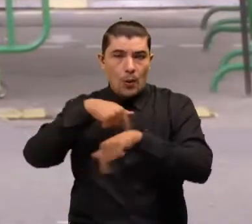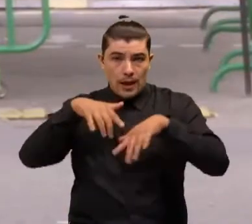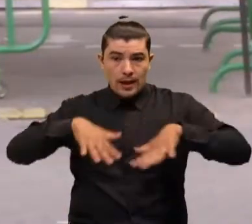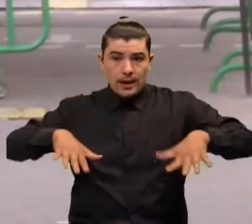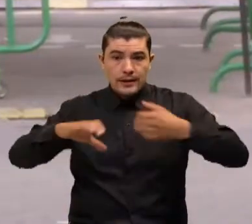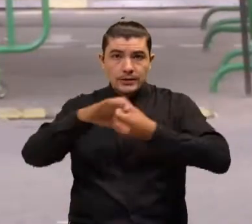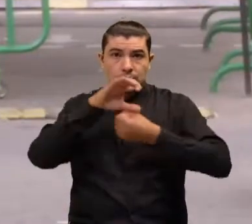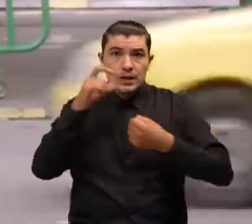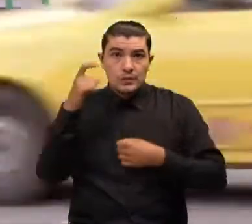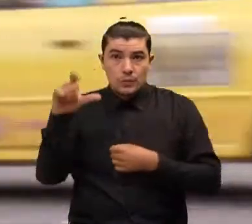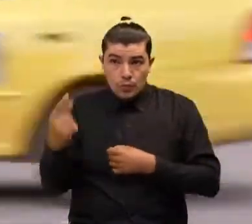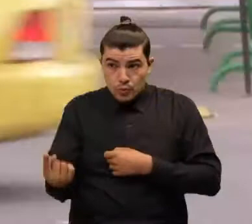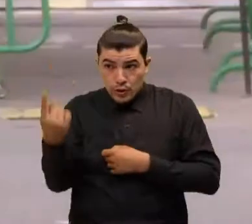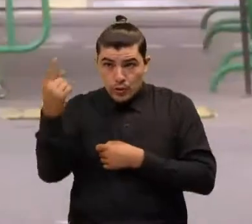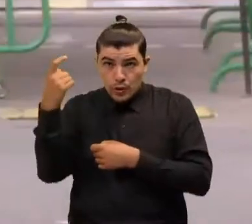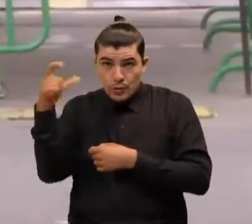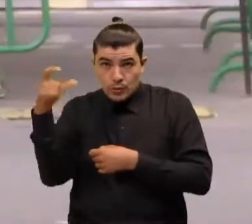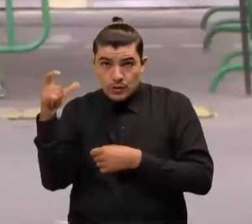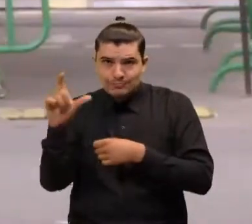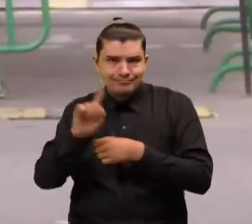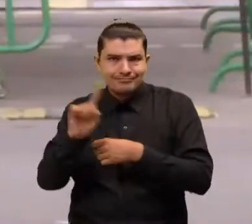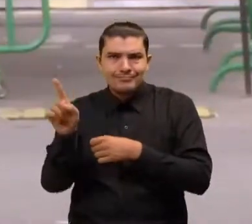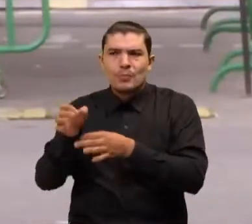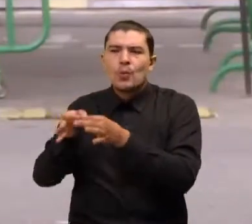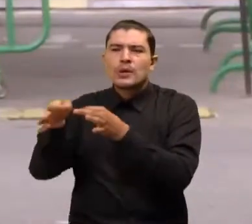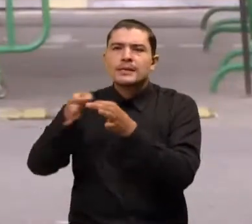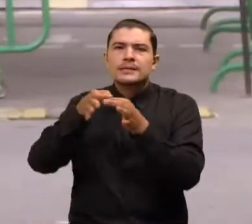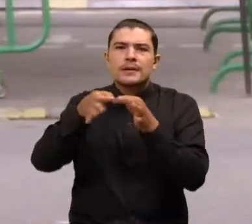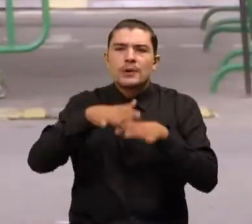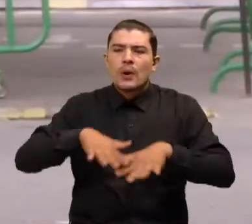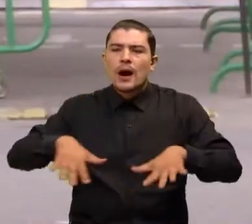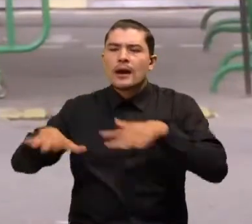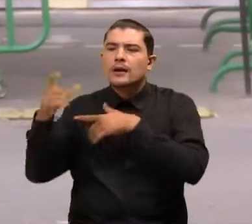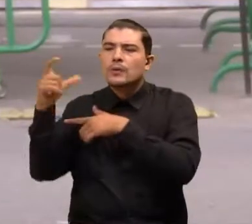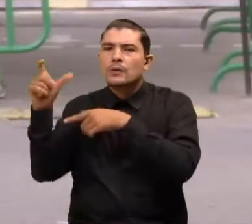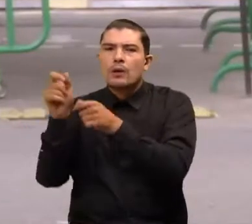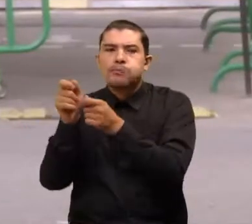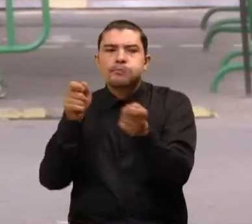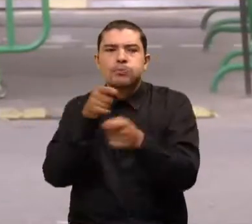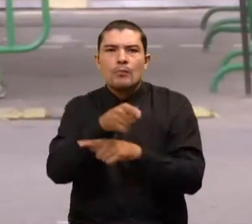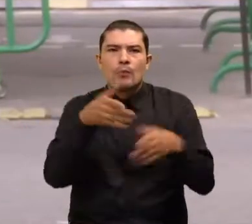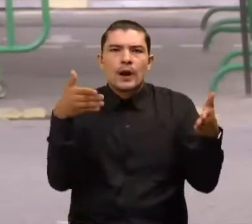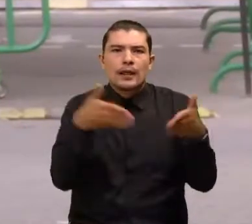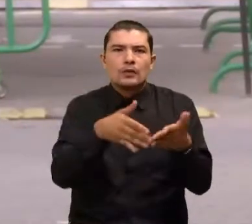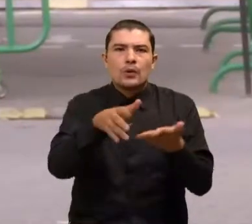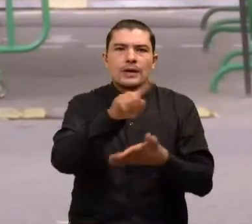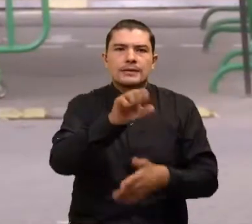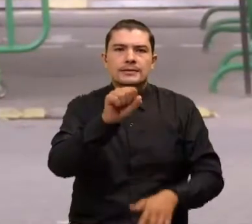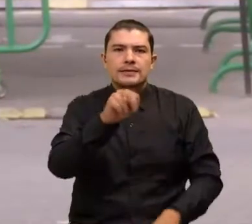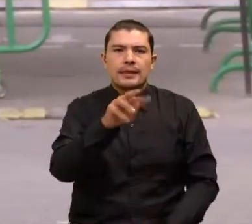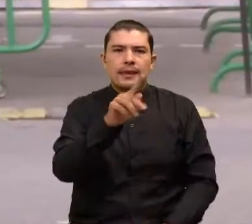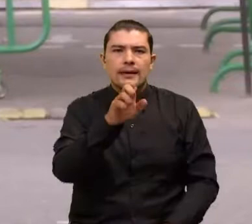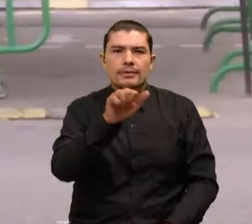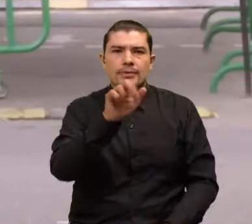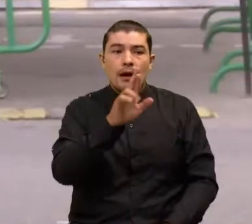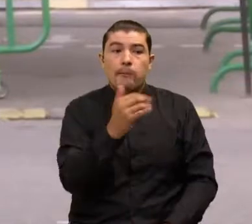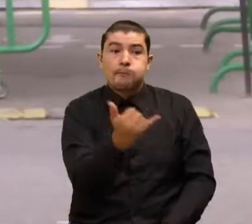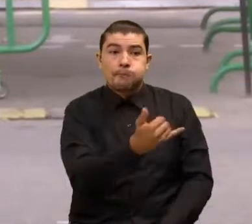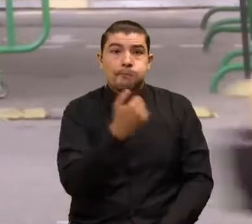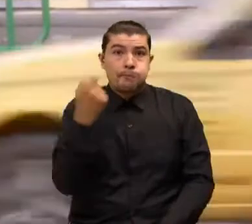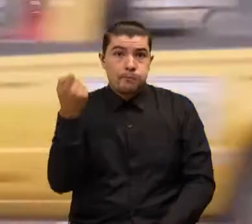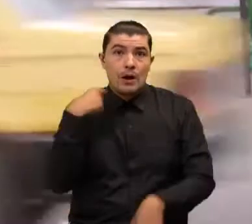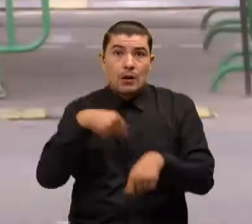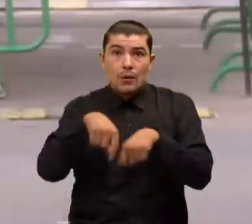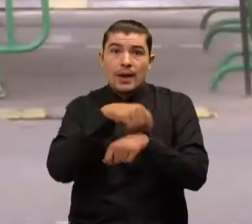Cúcuta, pero no solo en Cúcuta, sino en el área metropolitana. En el municipio de Puerto Santander se registraron unos homicidios también durante las